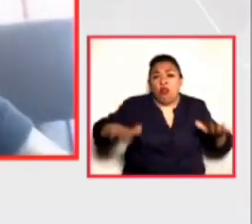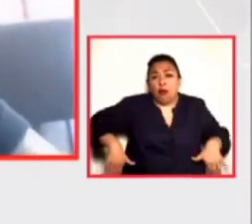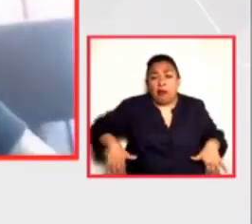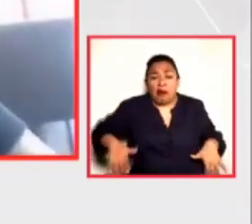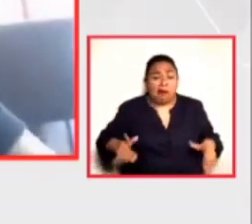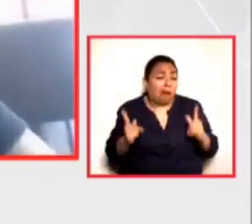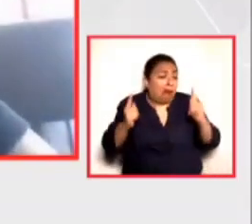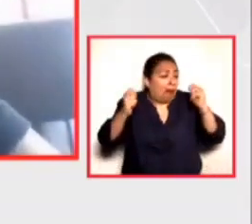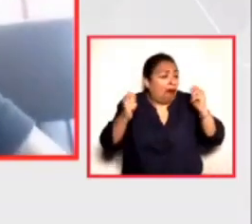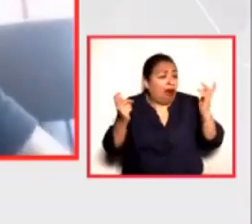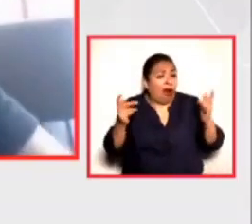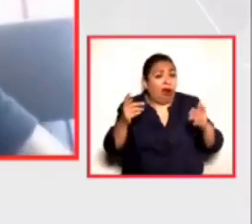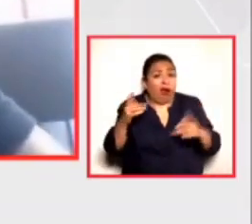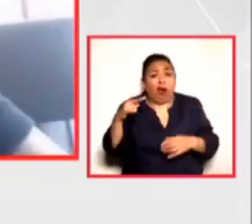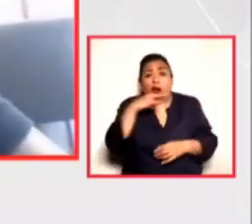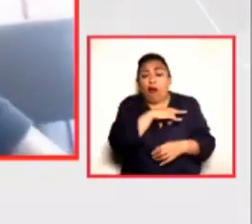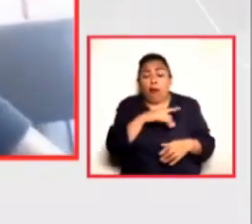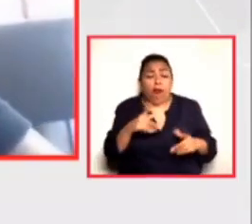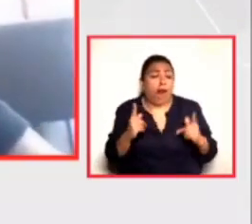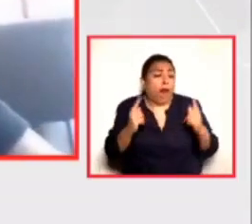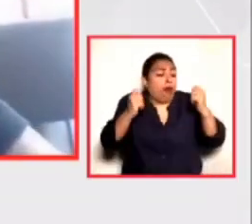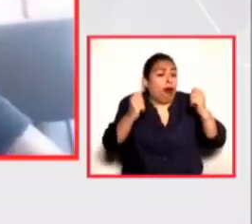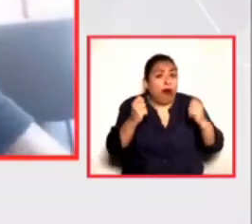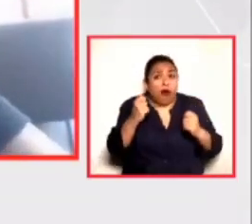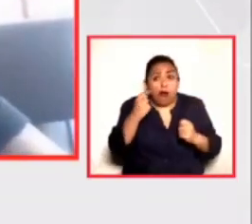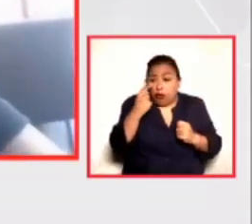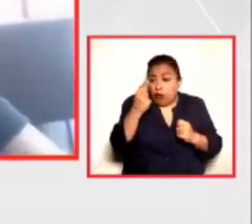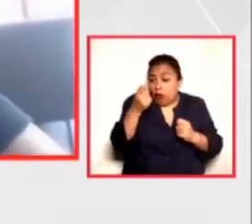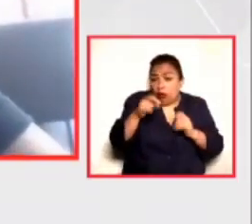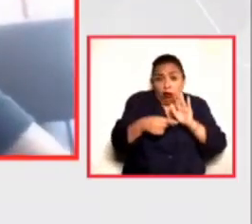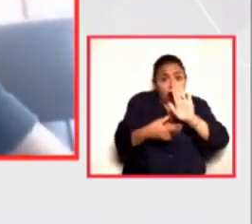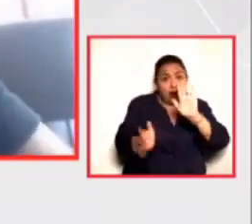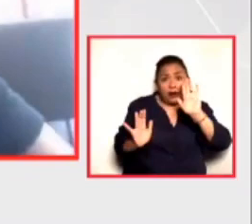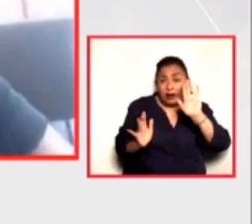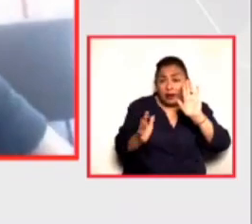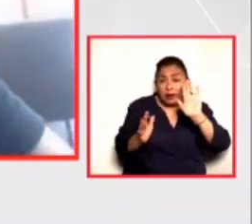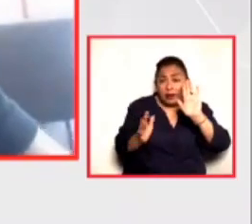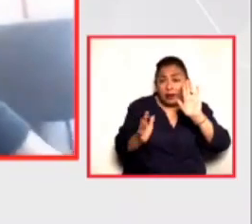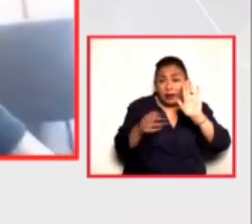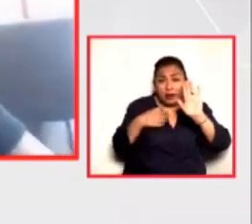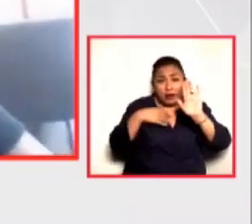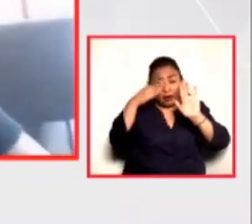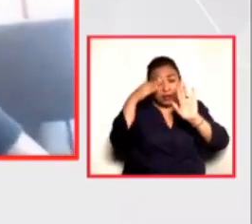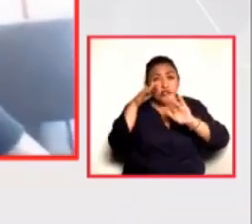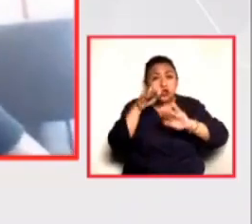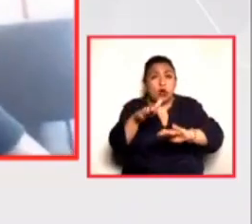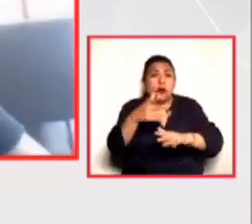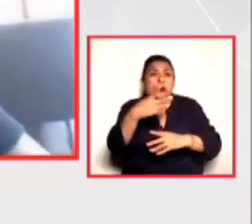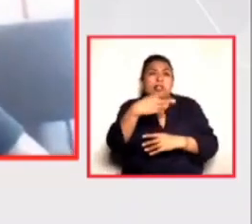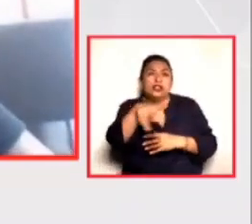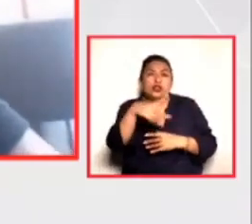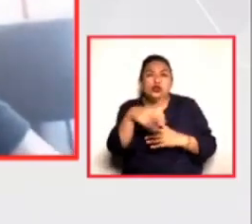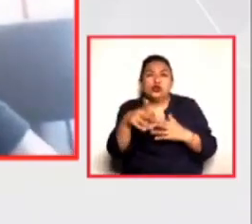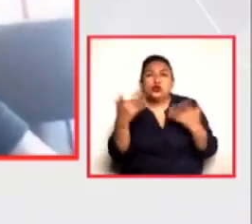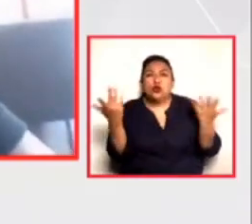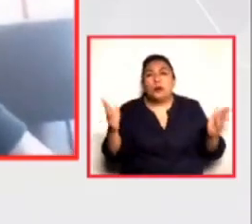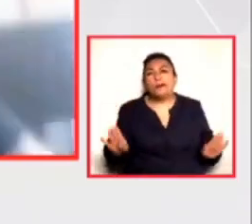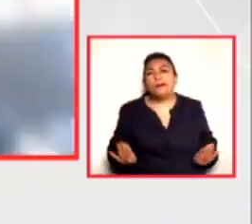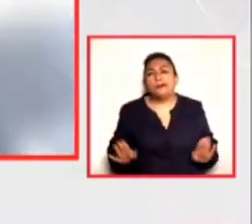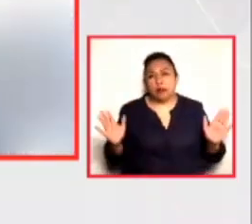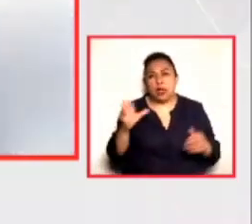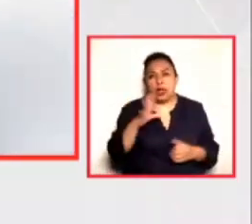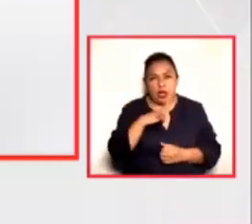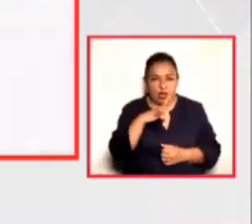ser hipócritas, y se les muestra tal cual, incluso reflexionando sobre ese tipo de actos que realizan y que pueden